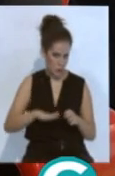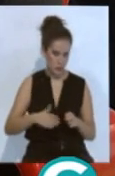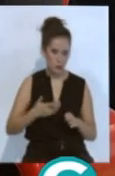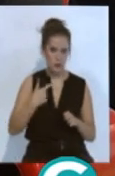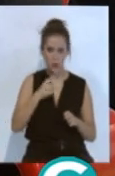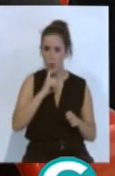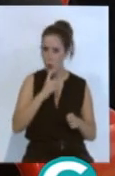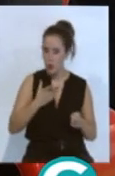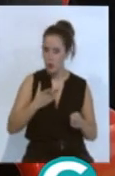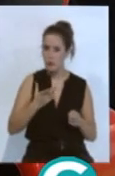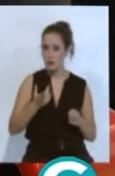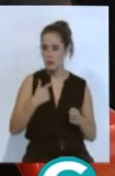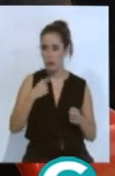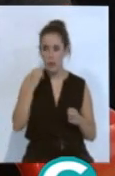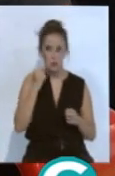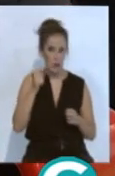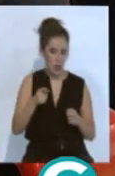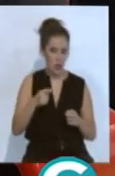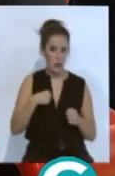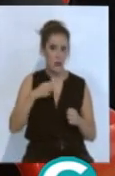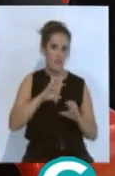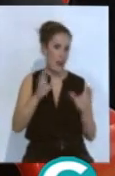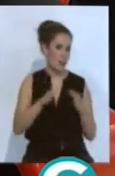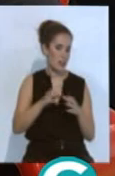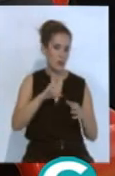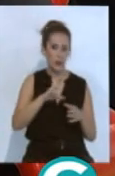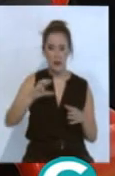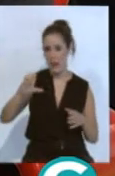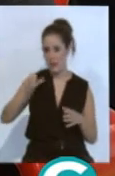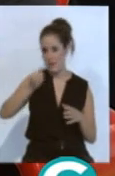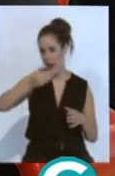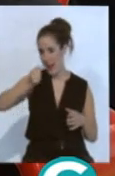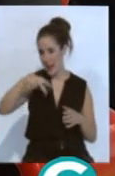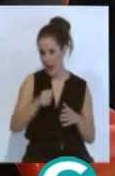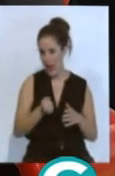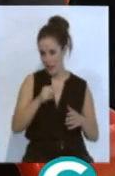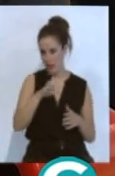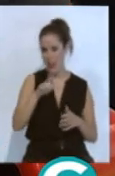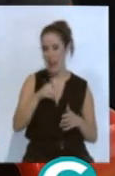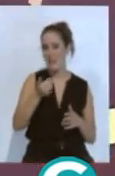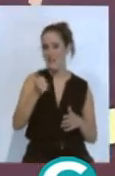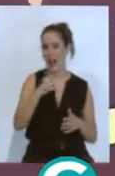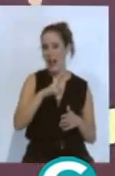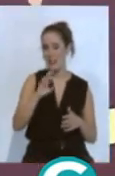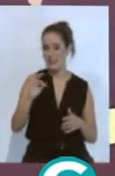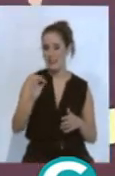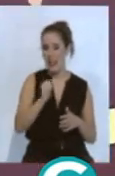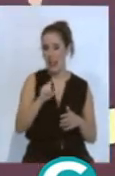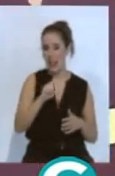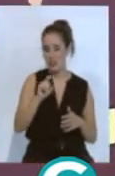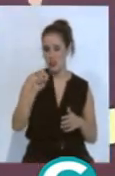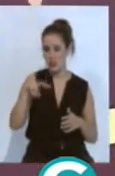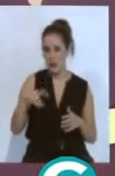está como era, ¿eh? Y dijimos... Que suene a él, ¿no? El Batallón Rébana, y ya no es que suene a él, es que es de él. Es que es de él. O sea, eso te iba a decir, es que Rébana... Suena a